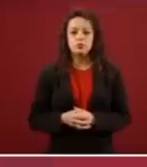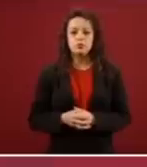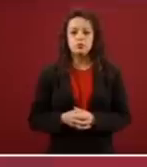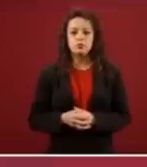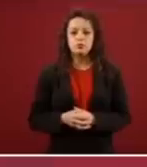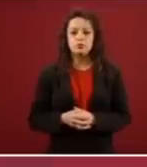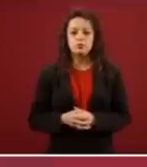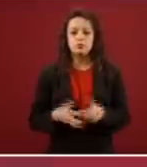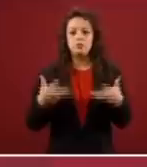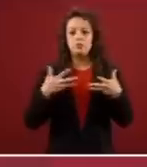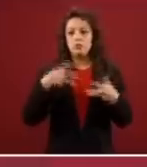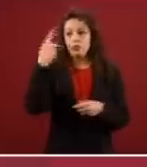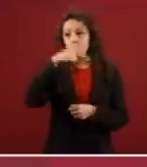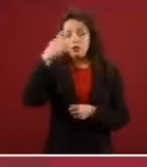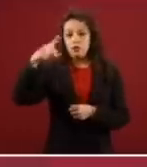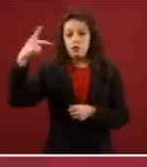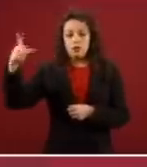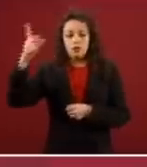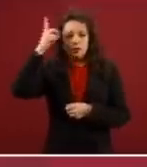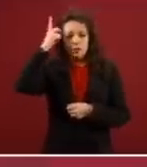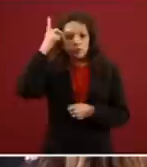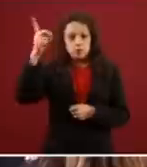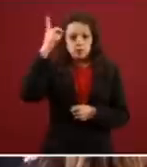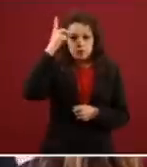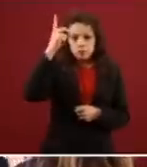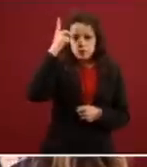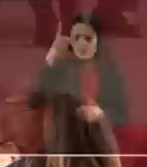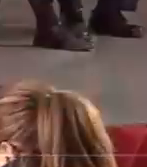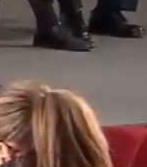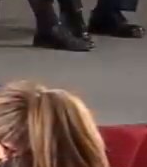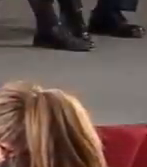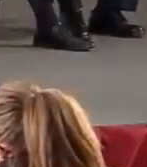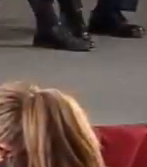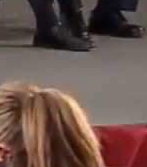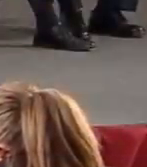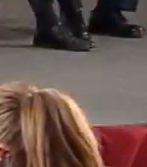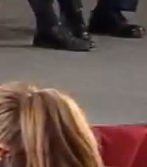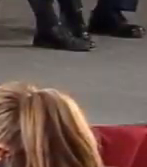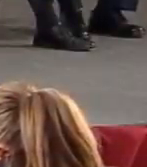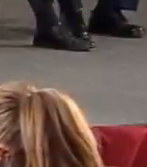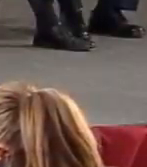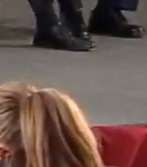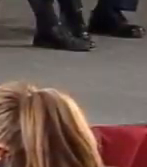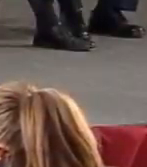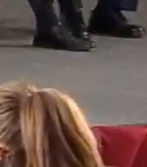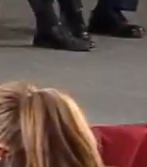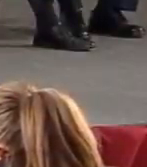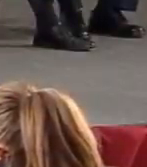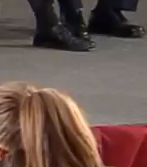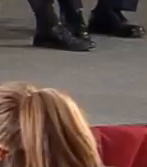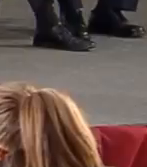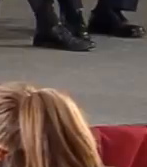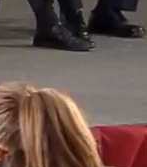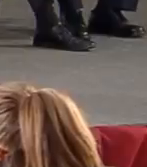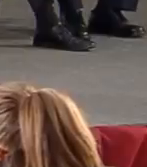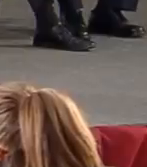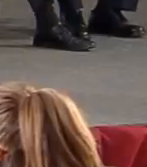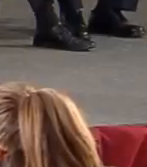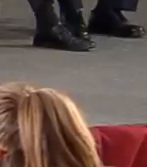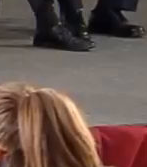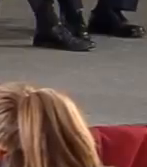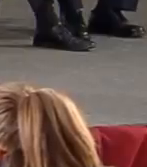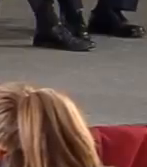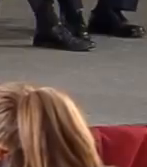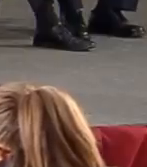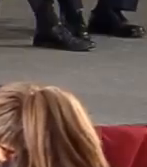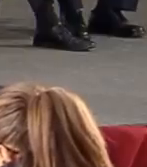son propiedades, ¿sí? En Estados Unidos son departamentos, residencias, o